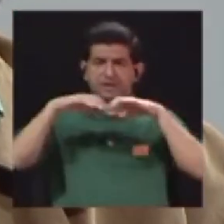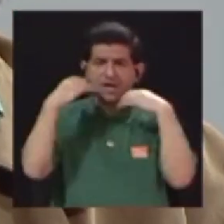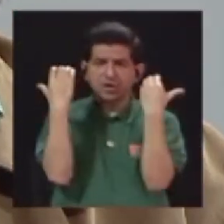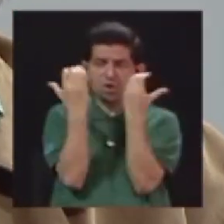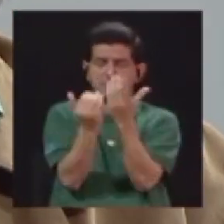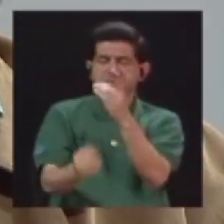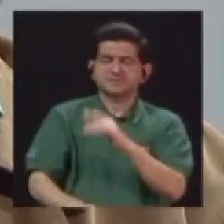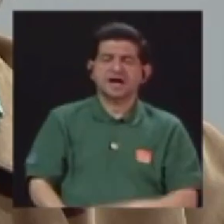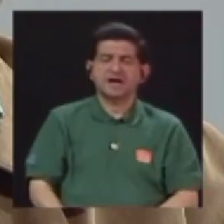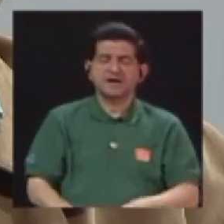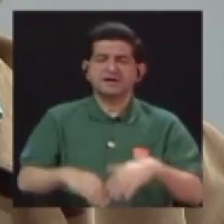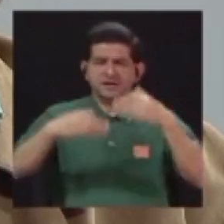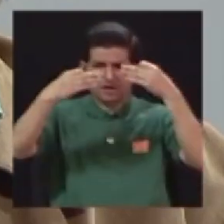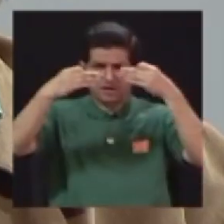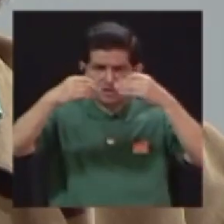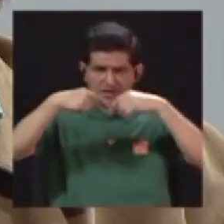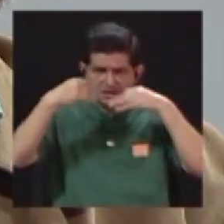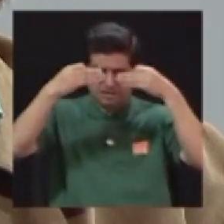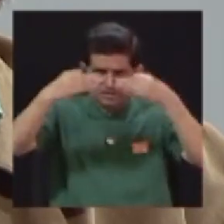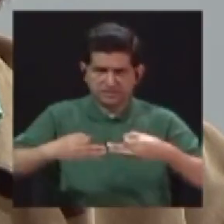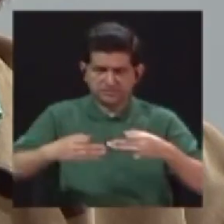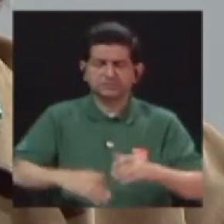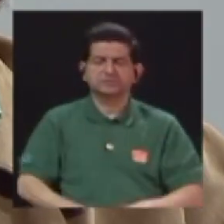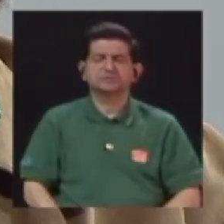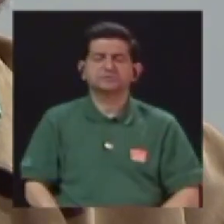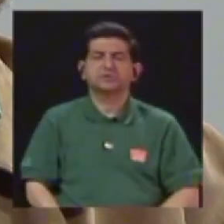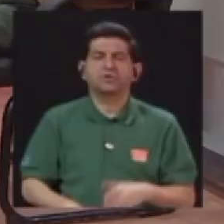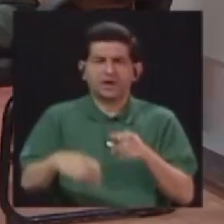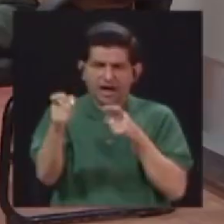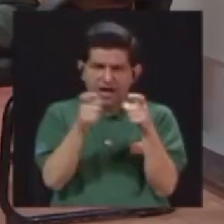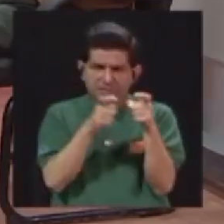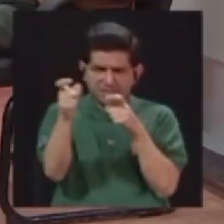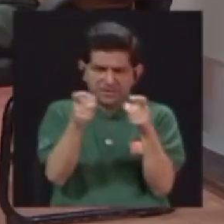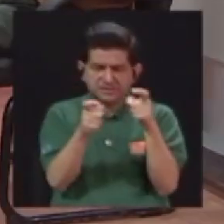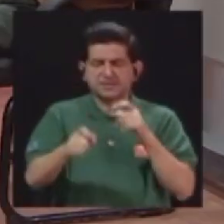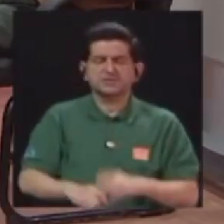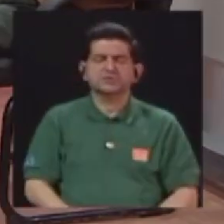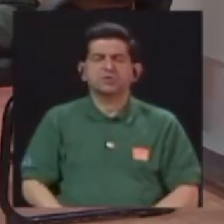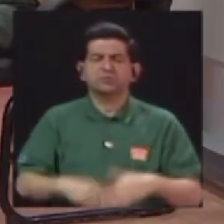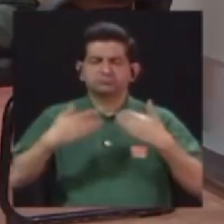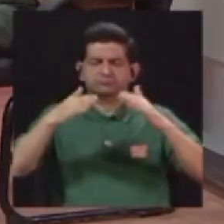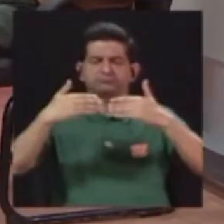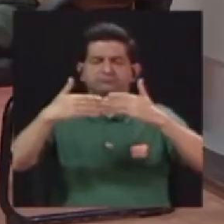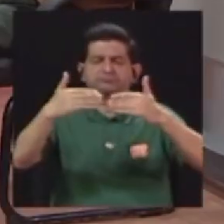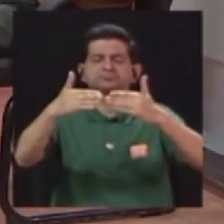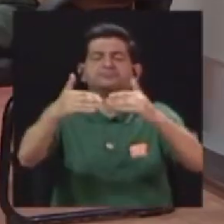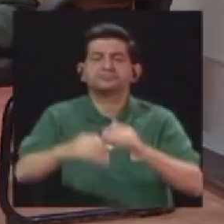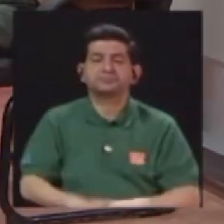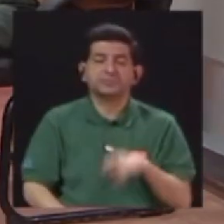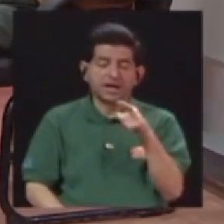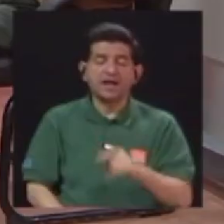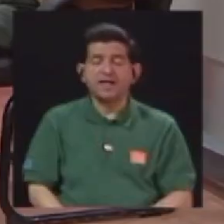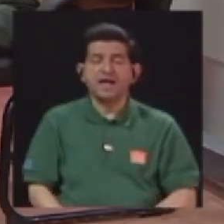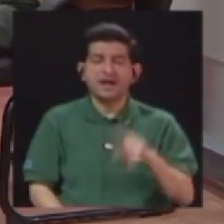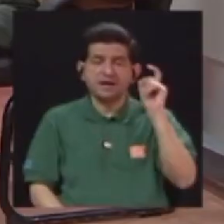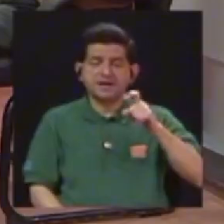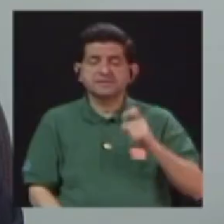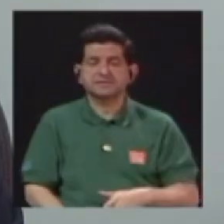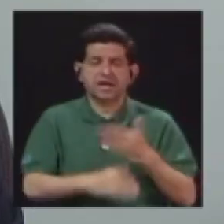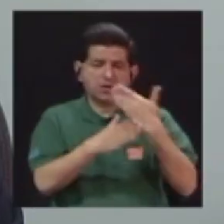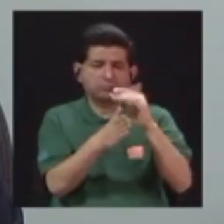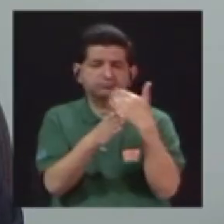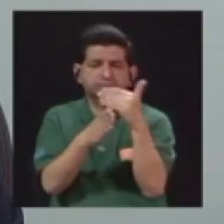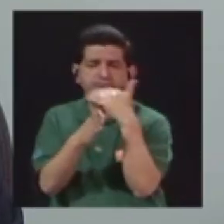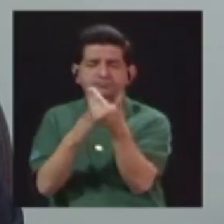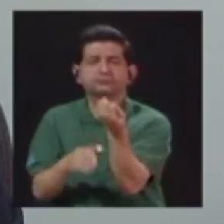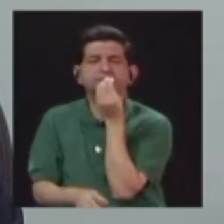que era la parte de la administración del Canal de Panamá, que se encargaba de suplir